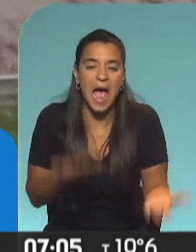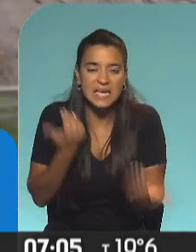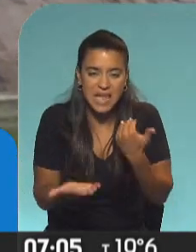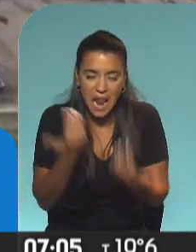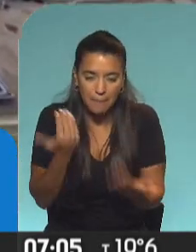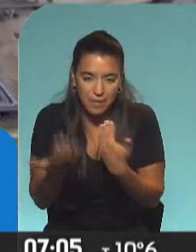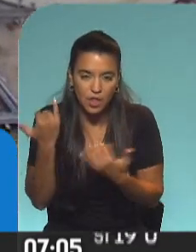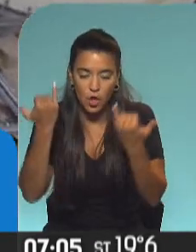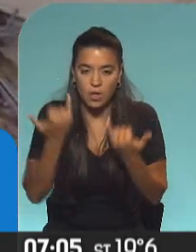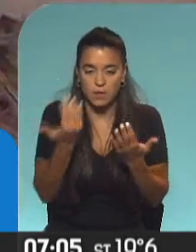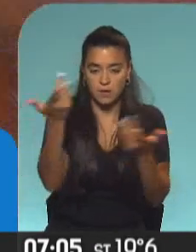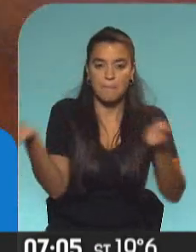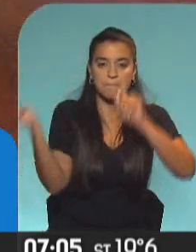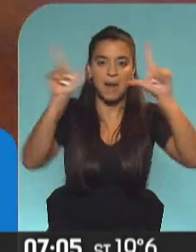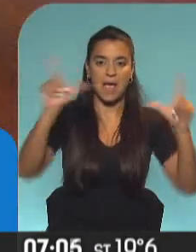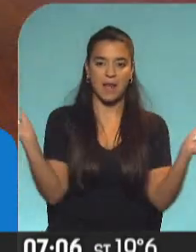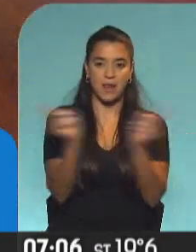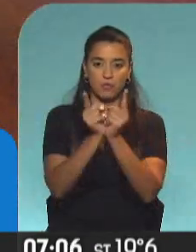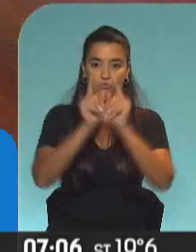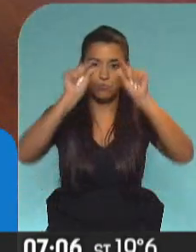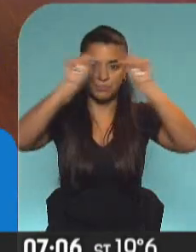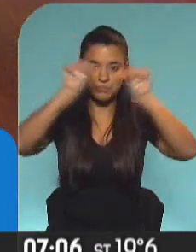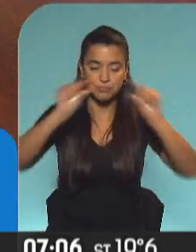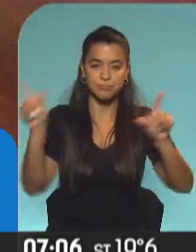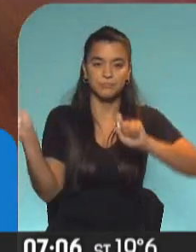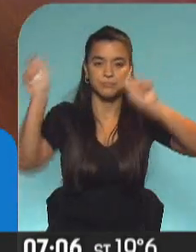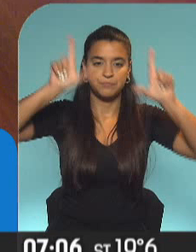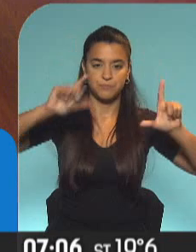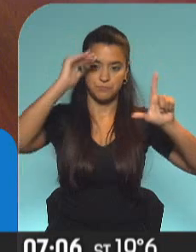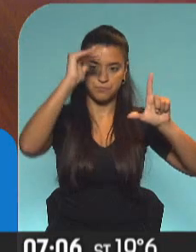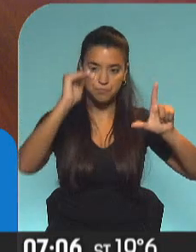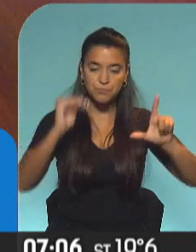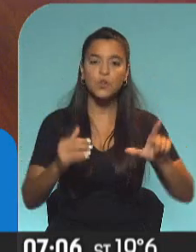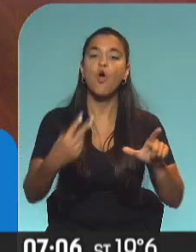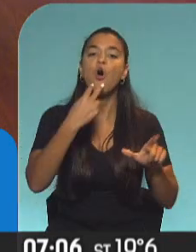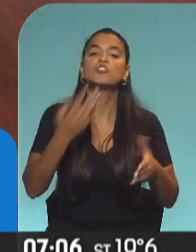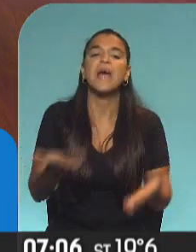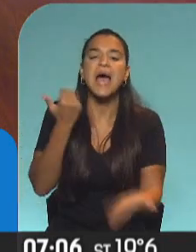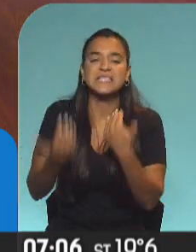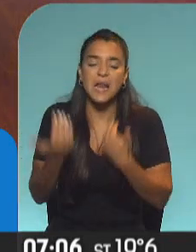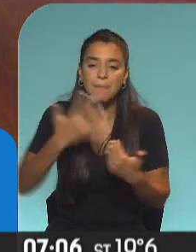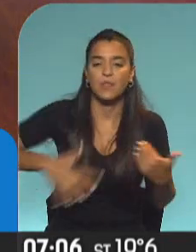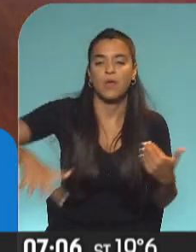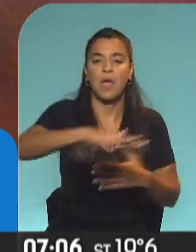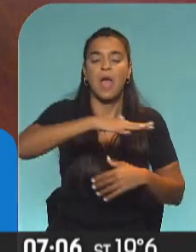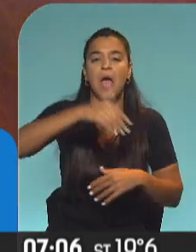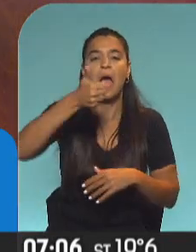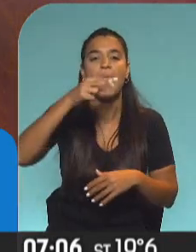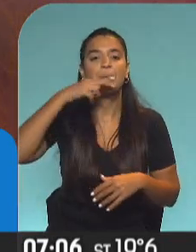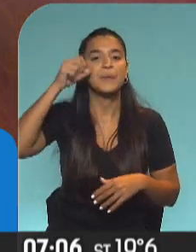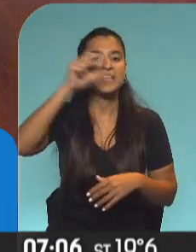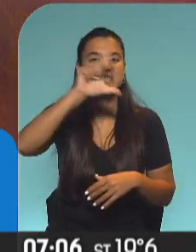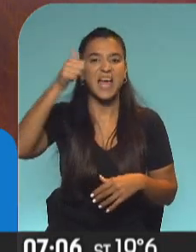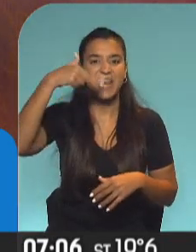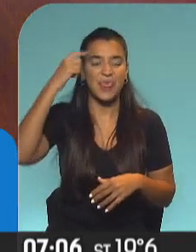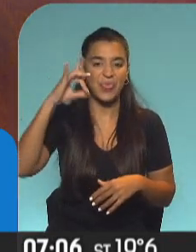que resumimos en esta placa que vamos a mostrarte en un segundo nada más, que tiene que ver con 11 allanamientos en la localidad de Avellaneda, provincia de